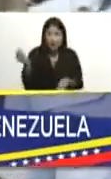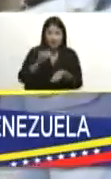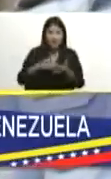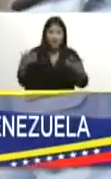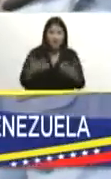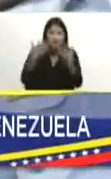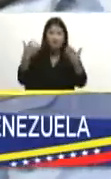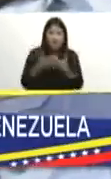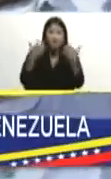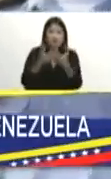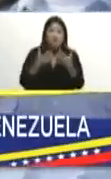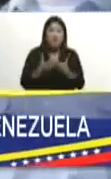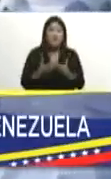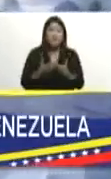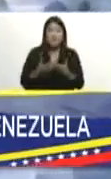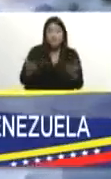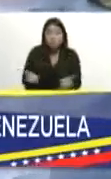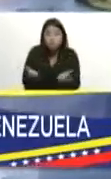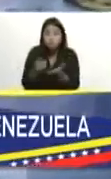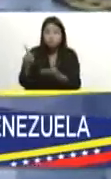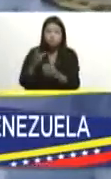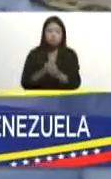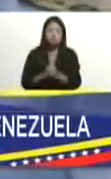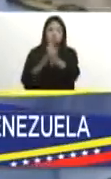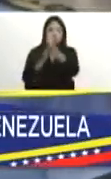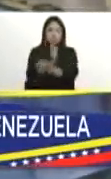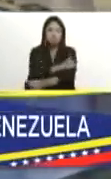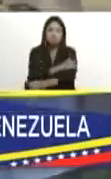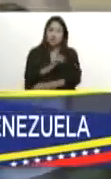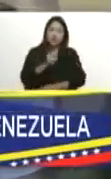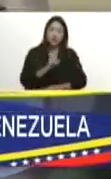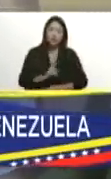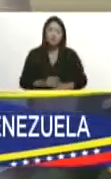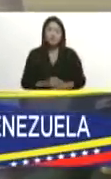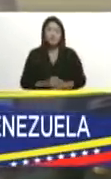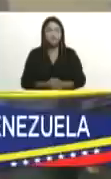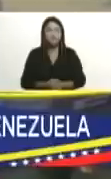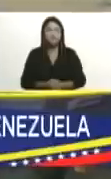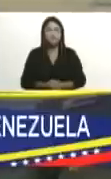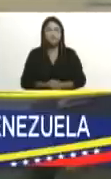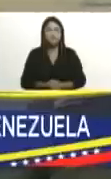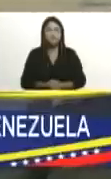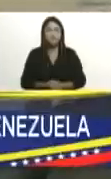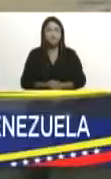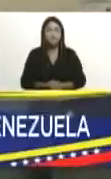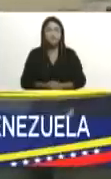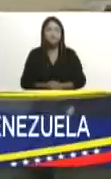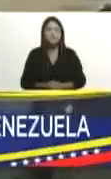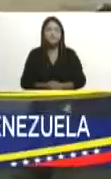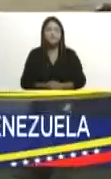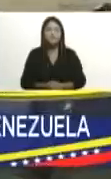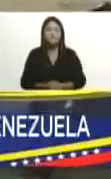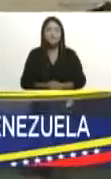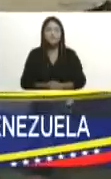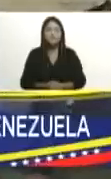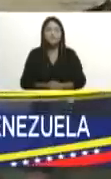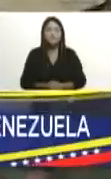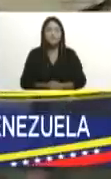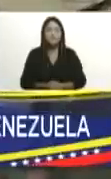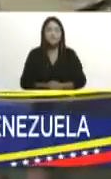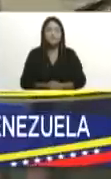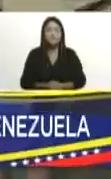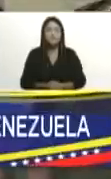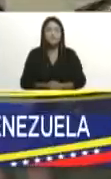polarizantes y violentas orquestadas por quienes desean someternos a escenarios de terror, angustia